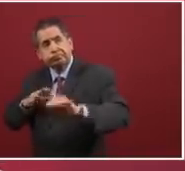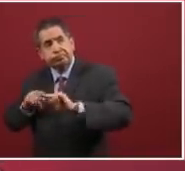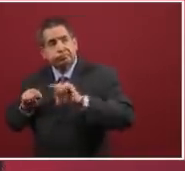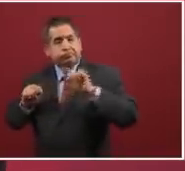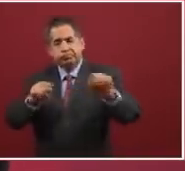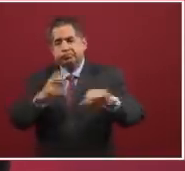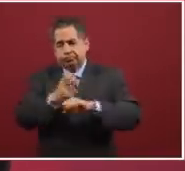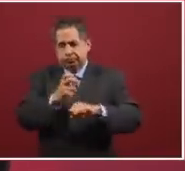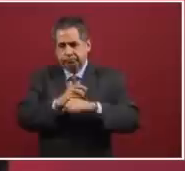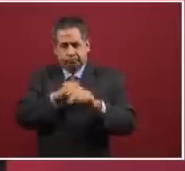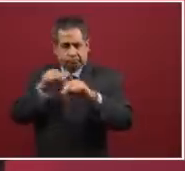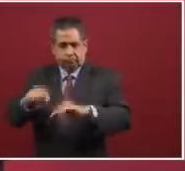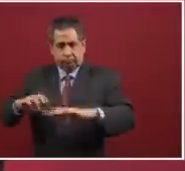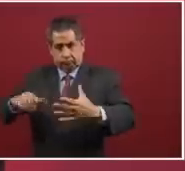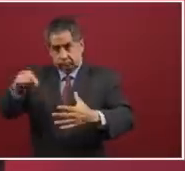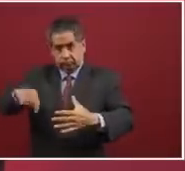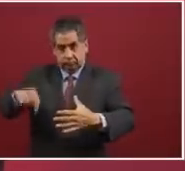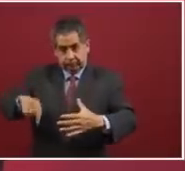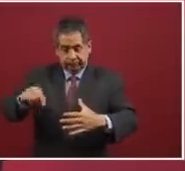Y estaba hablando de los migrantes